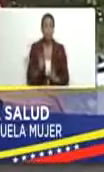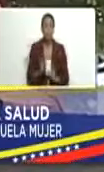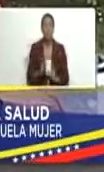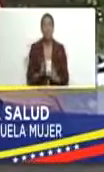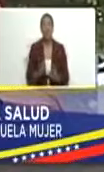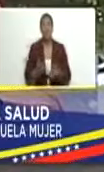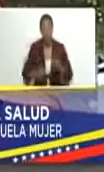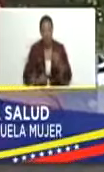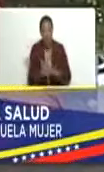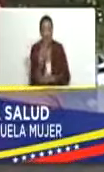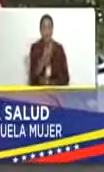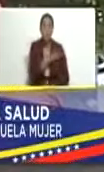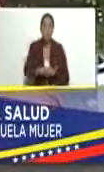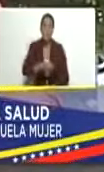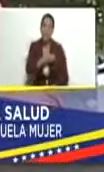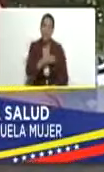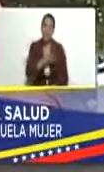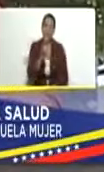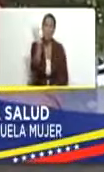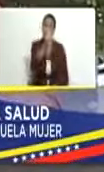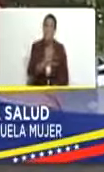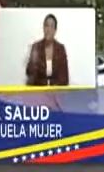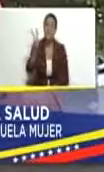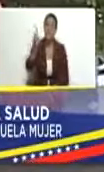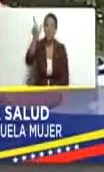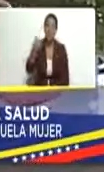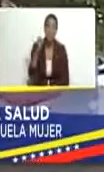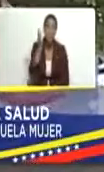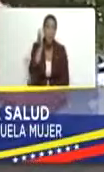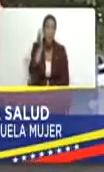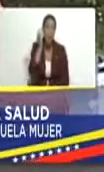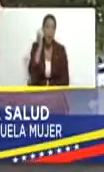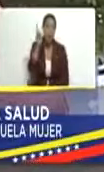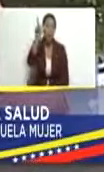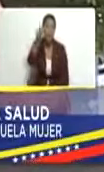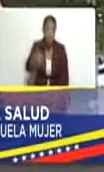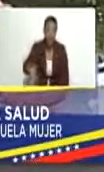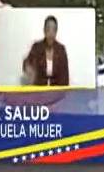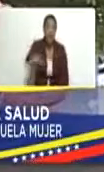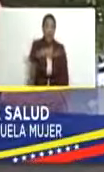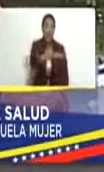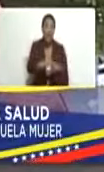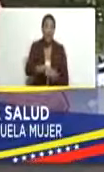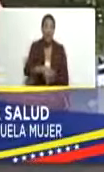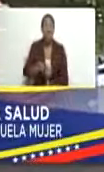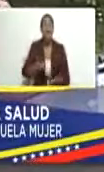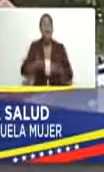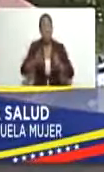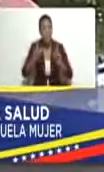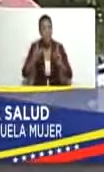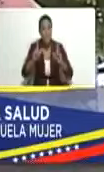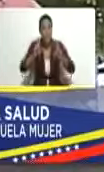con la creación de la gran misión Venezuela Mujer, serán las mujeres las que nos permitan remontar el